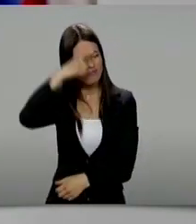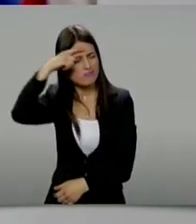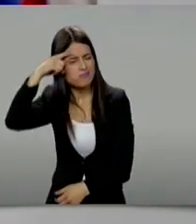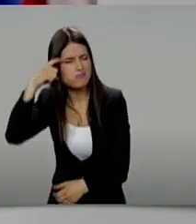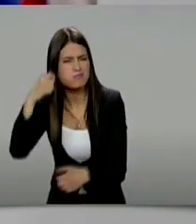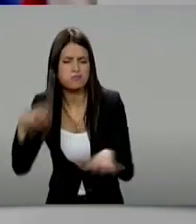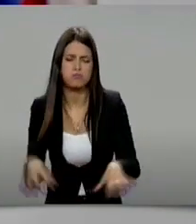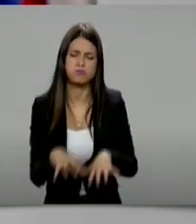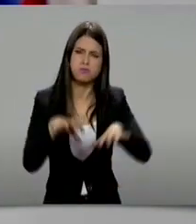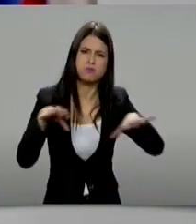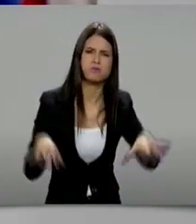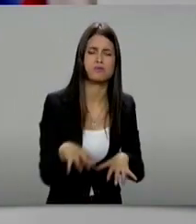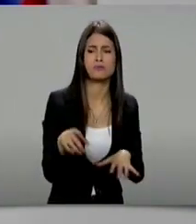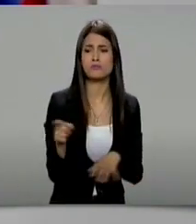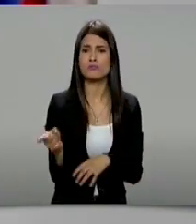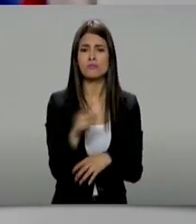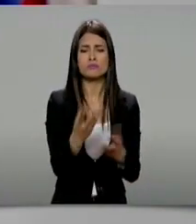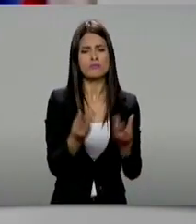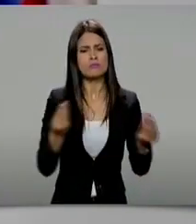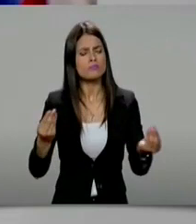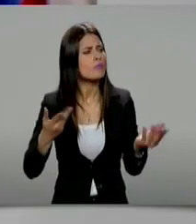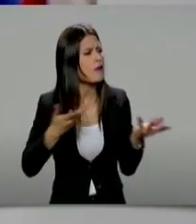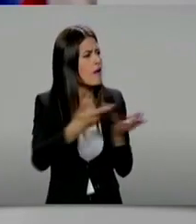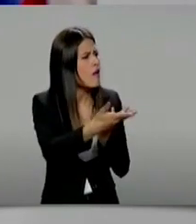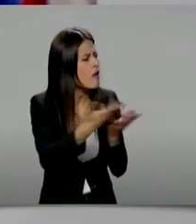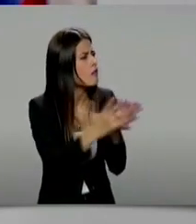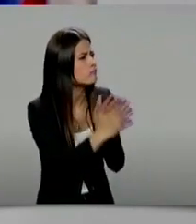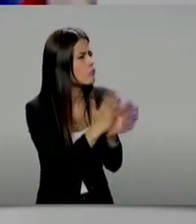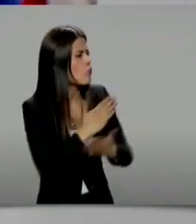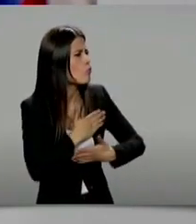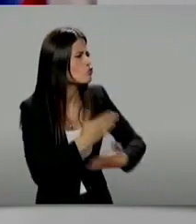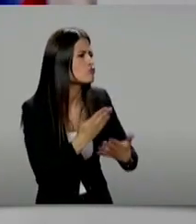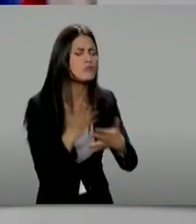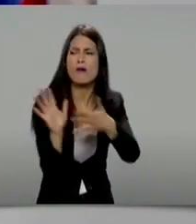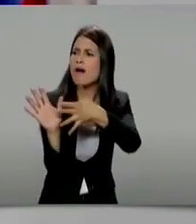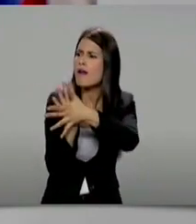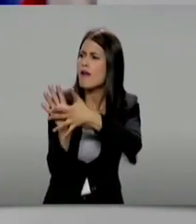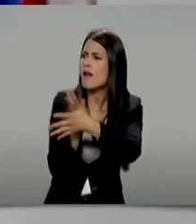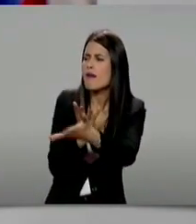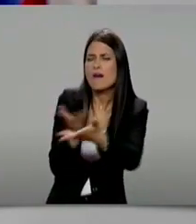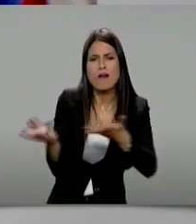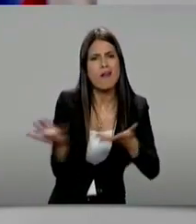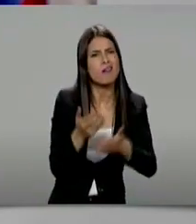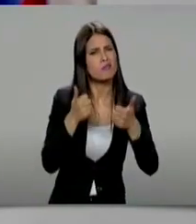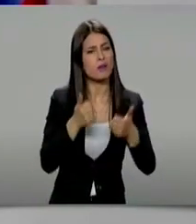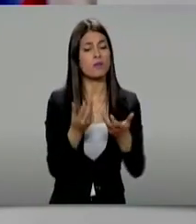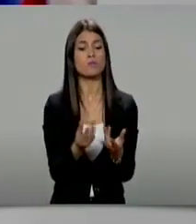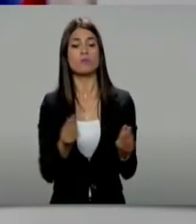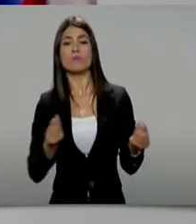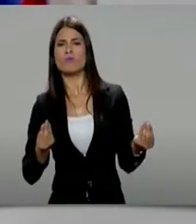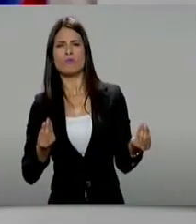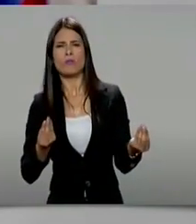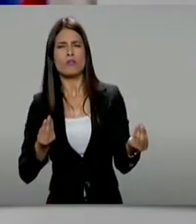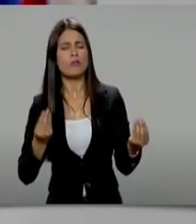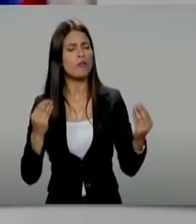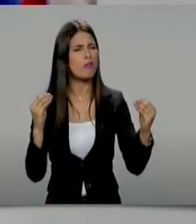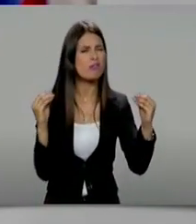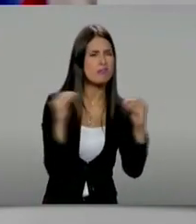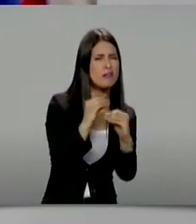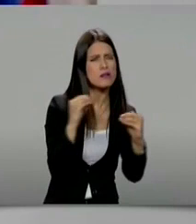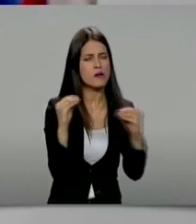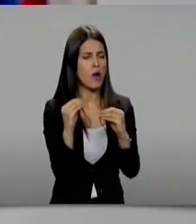a escuchar y reconocer las ideas distintas permitieron desbloquear las negociaciones y encontrar